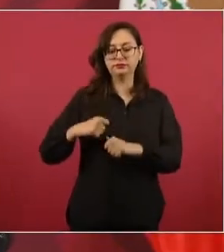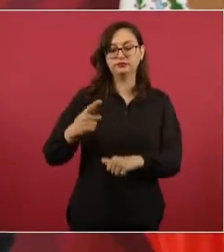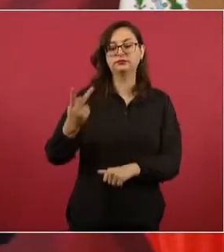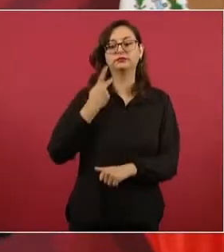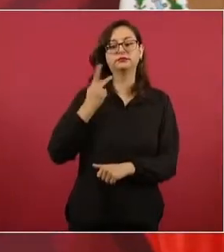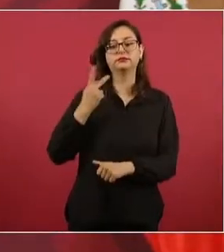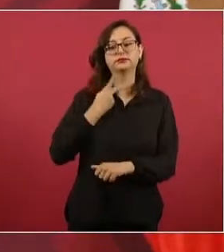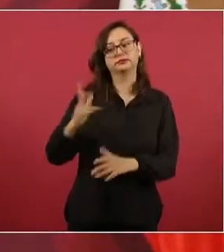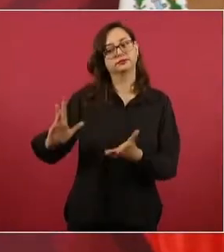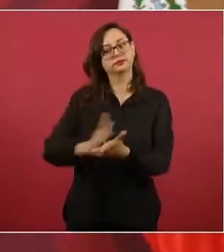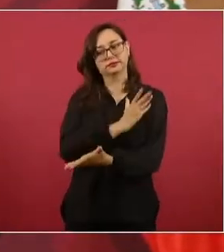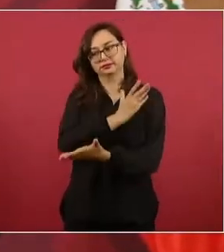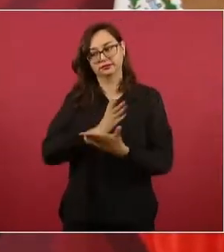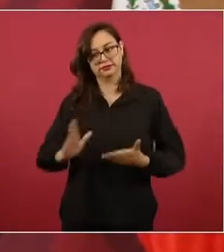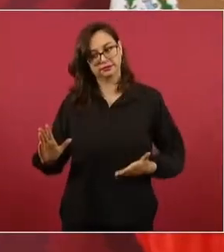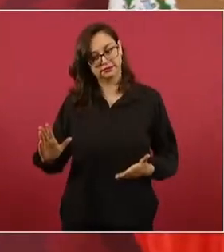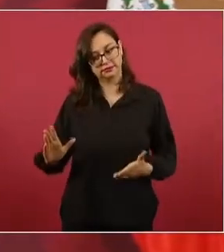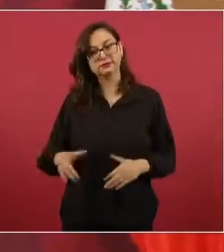porque antes